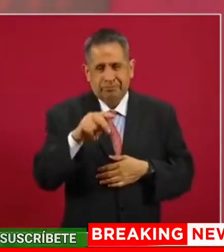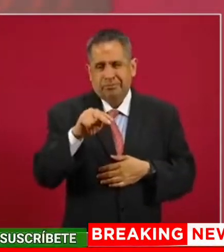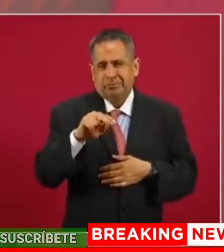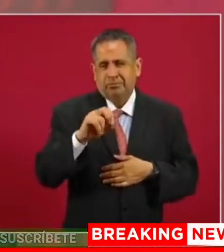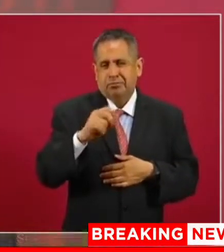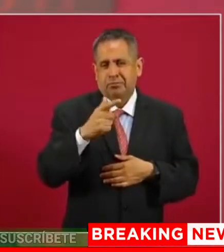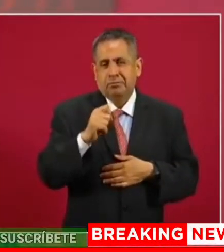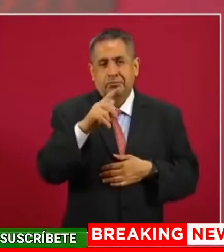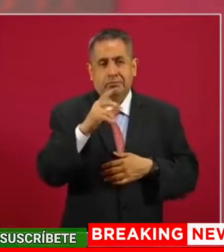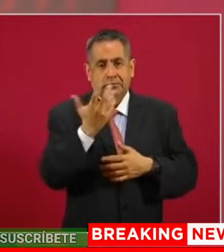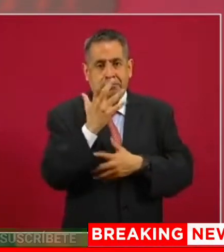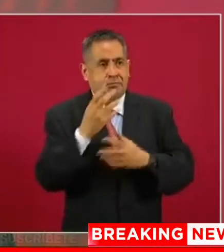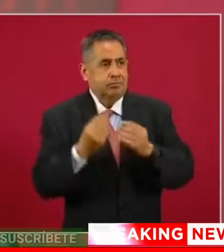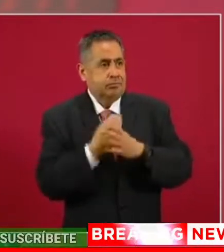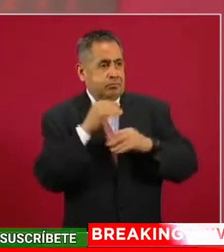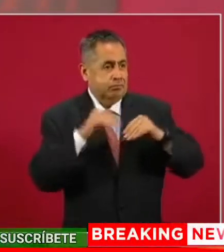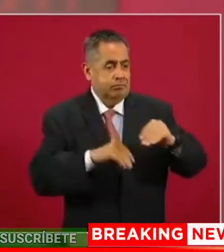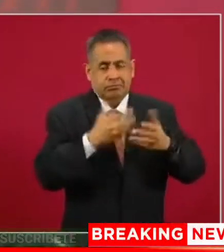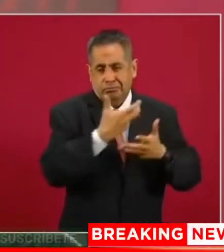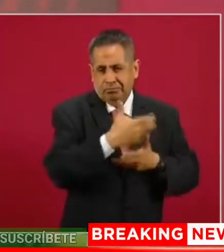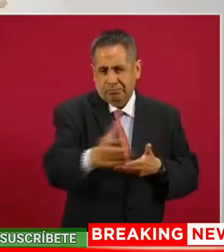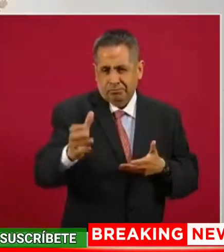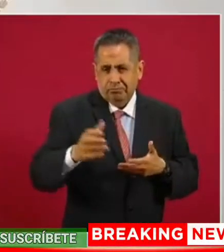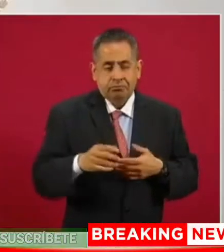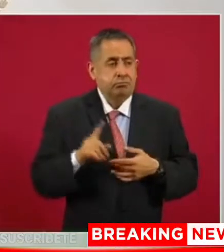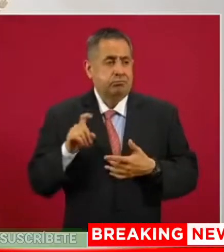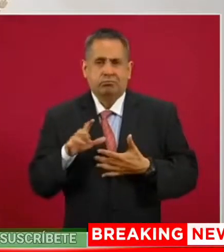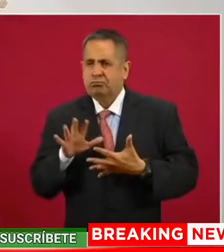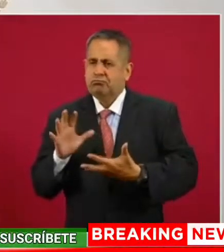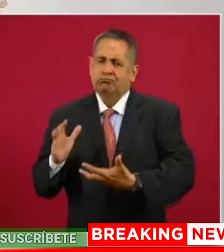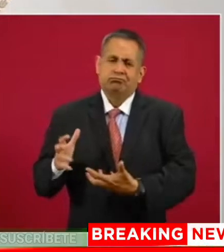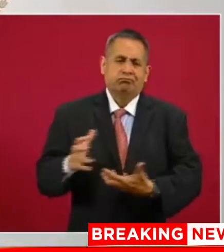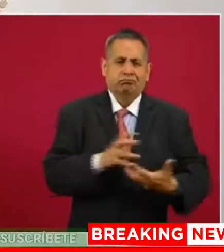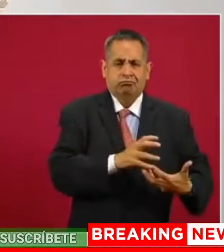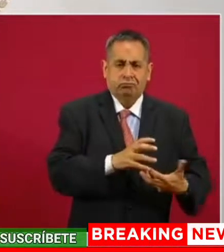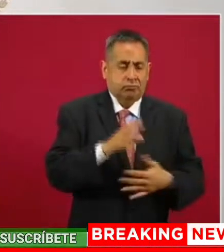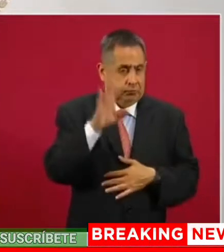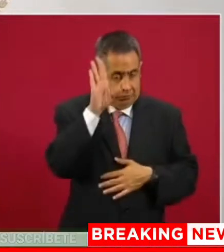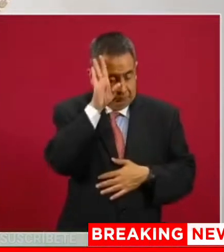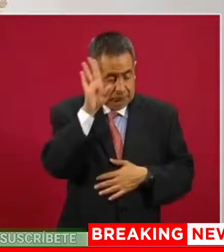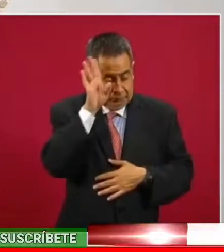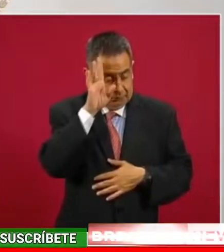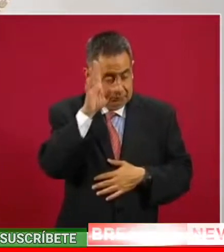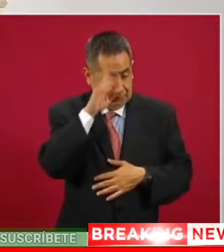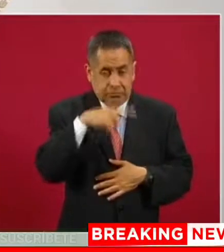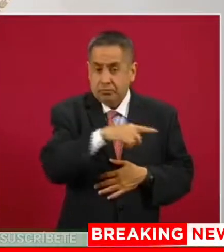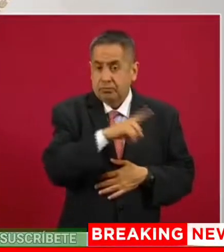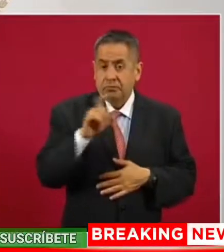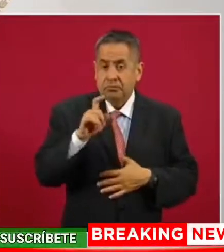que tienen un acaparamiento de agua excesivo,